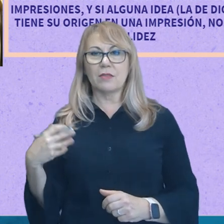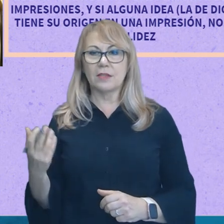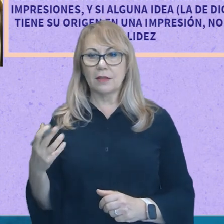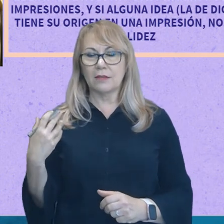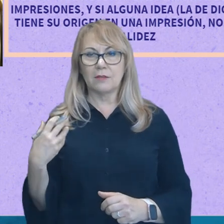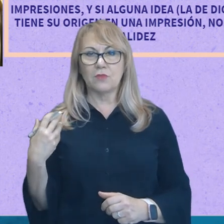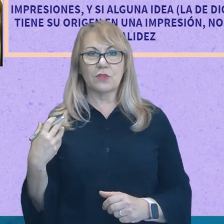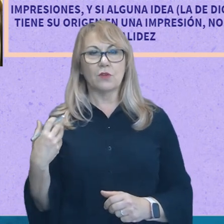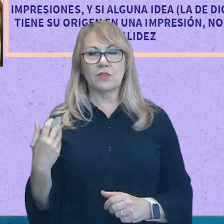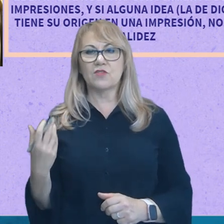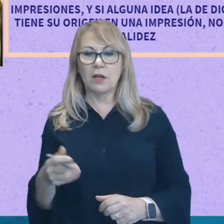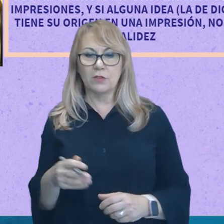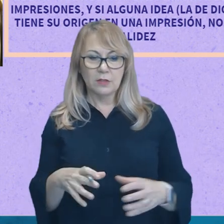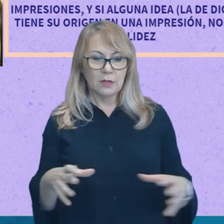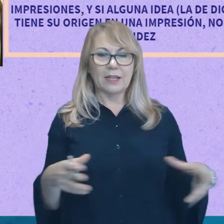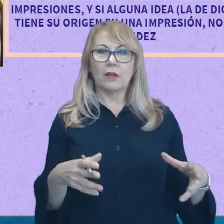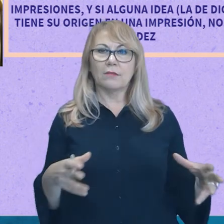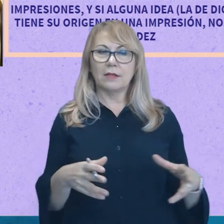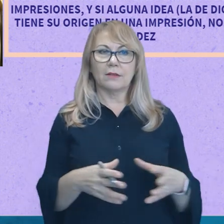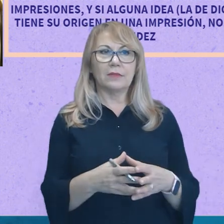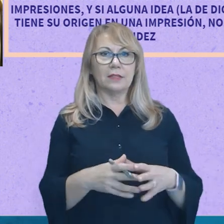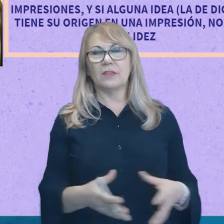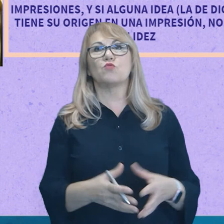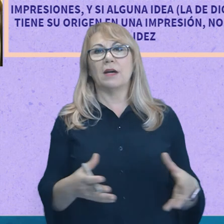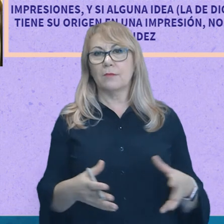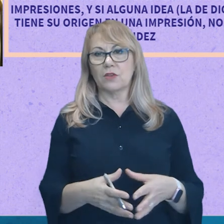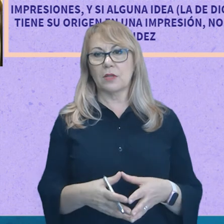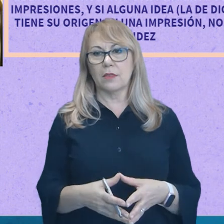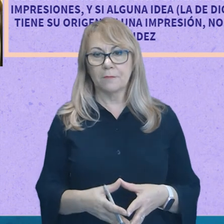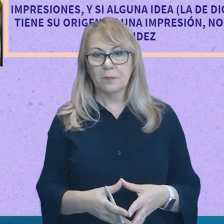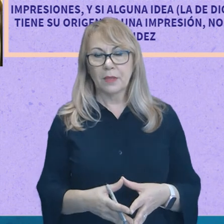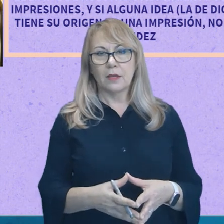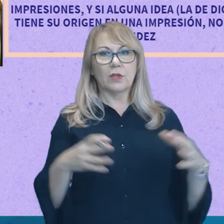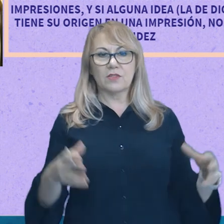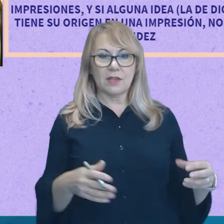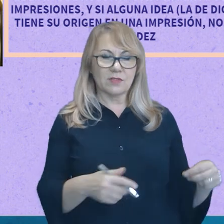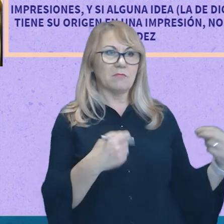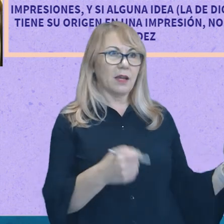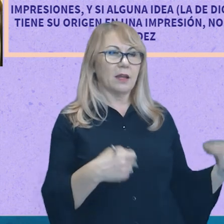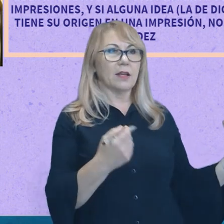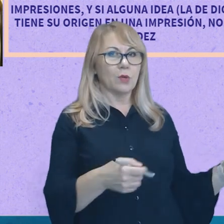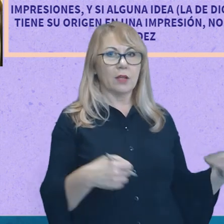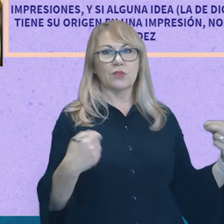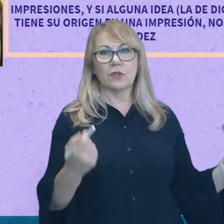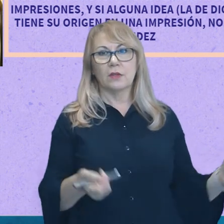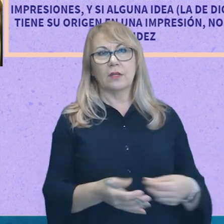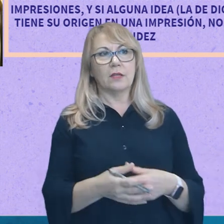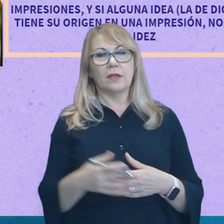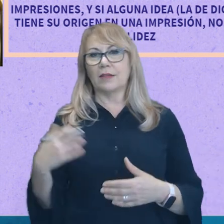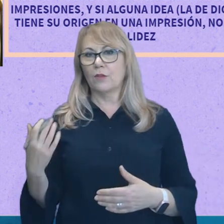esa necesidad que tenemos los seres humanos de conectar, de sumar, por así decir, todas esas imágenes,